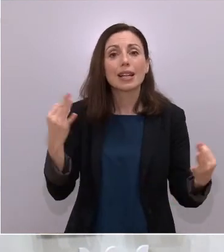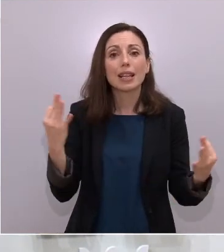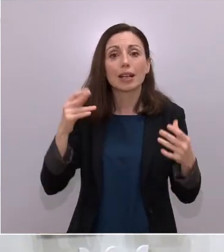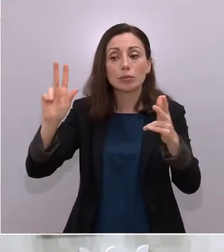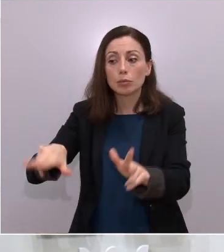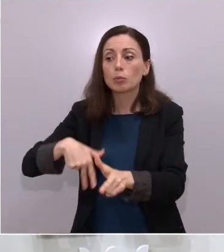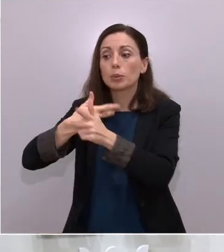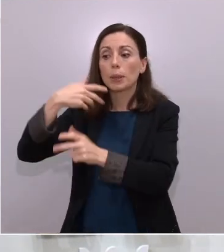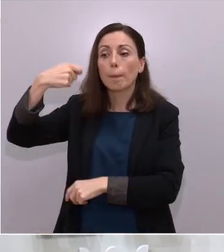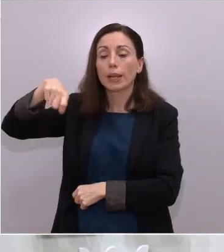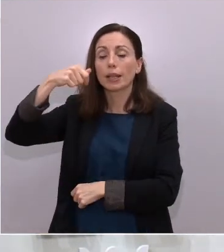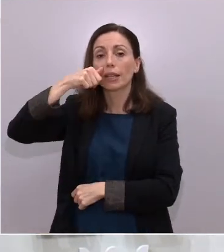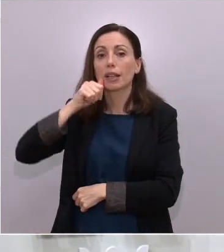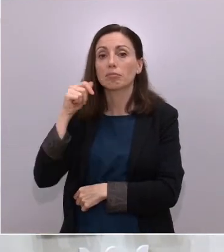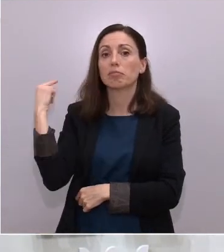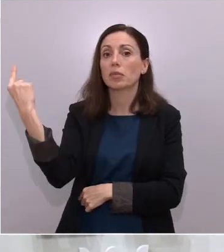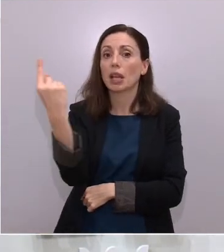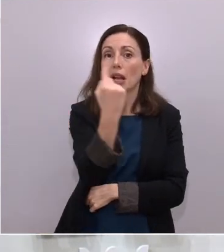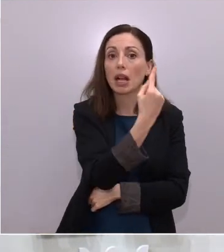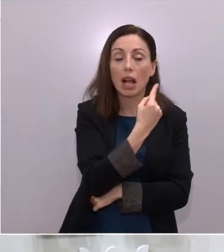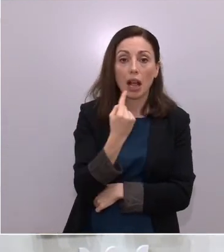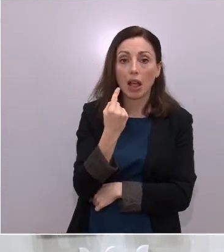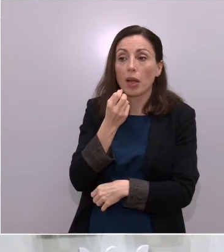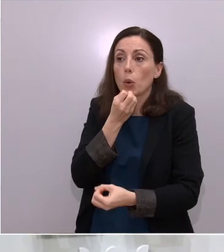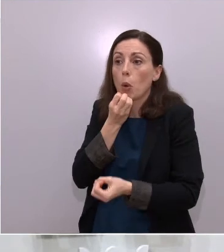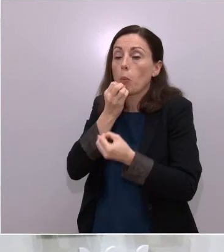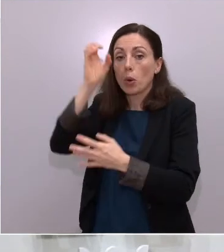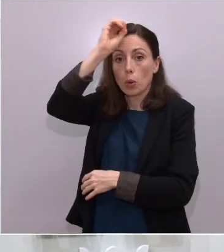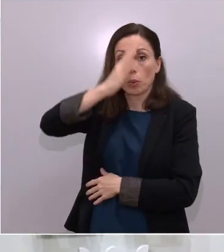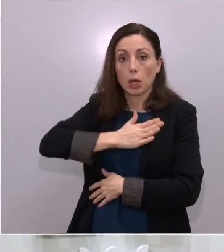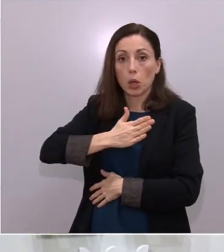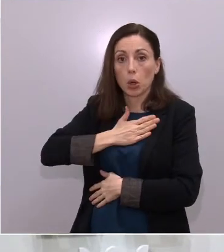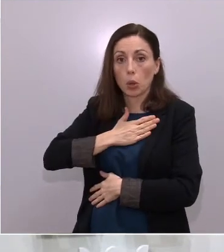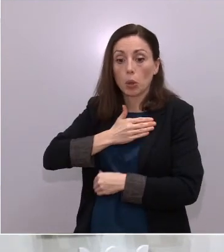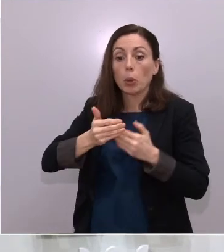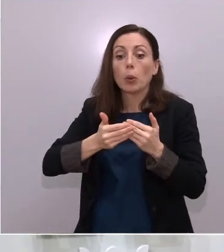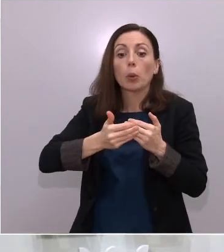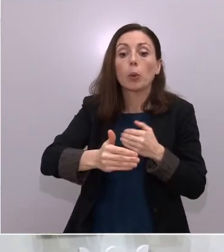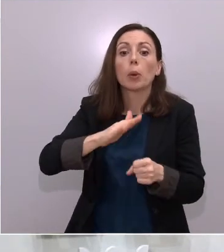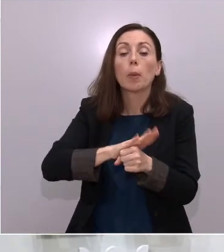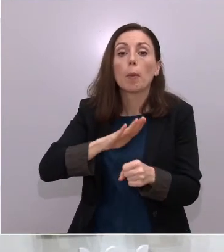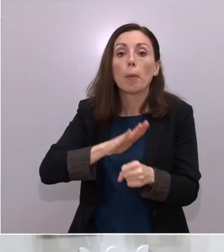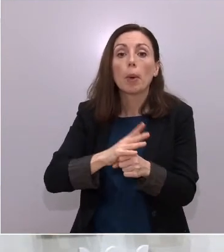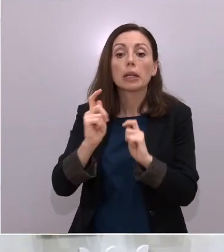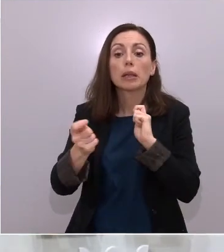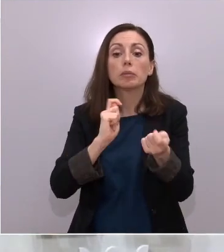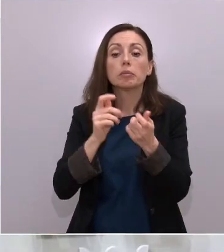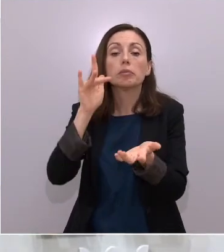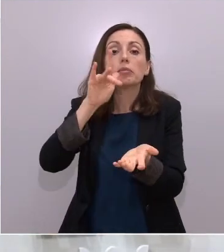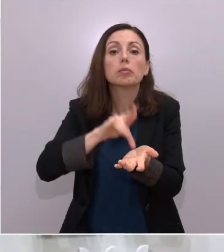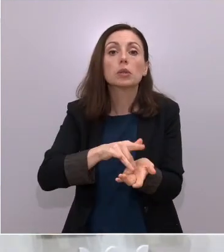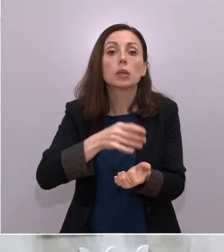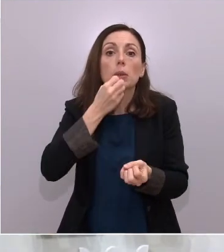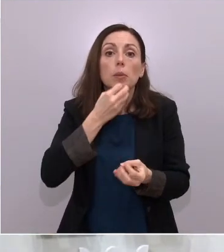videoconferencia con el presidente Sánchez, cada uno le hemos expresado lo que entendíamos y el martes pues veremos una rueda de prensa en la que